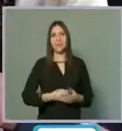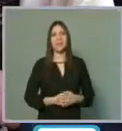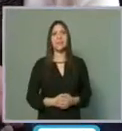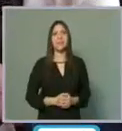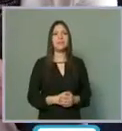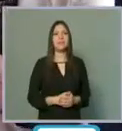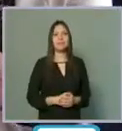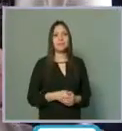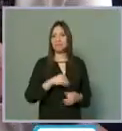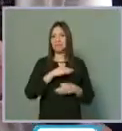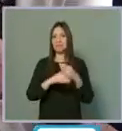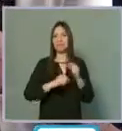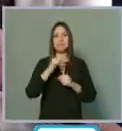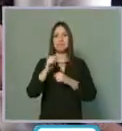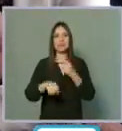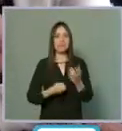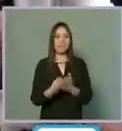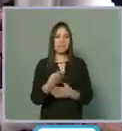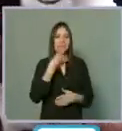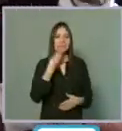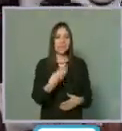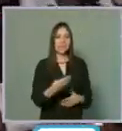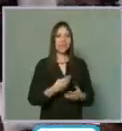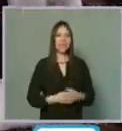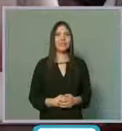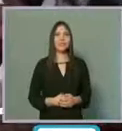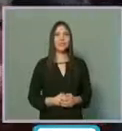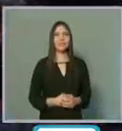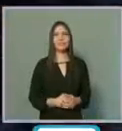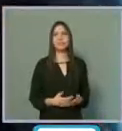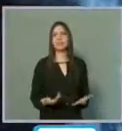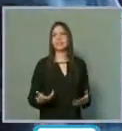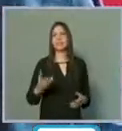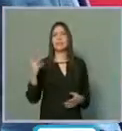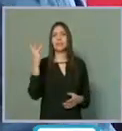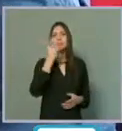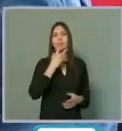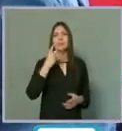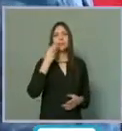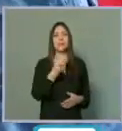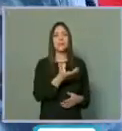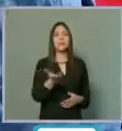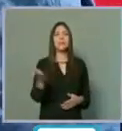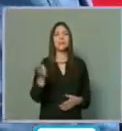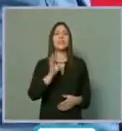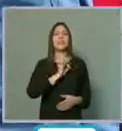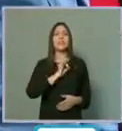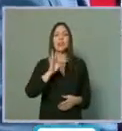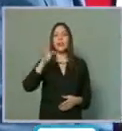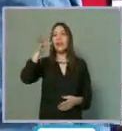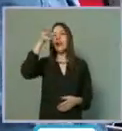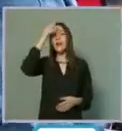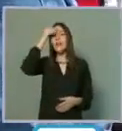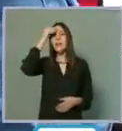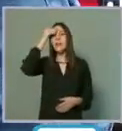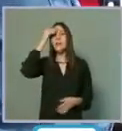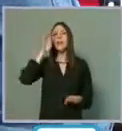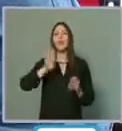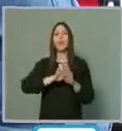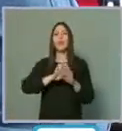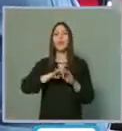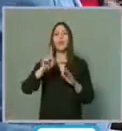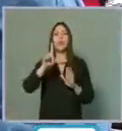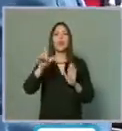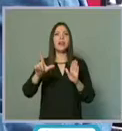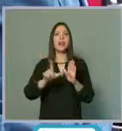Pues nos ha salido bien hasta ahorita. Y qué bonito es ver lecciones de amor,